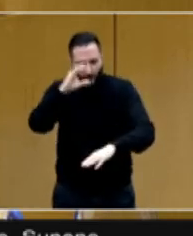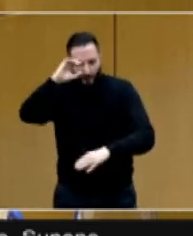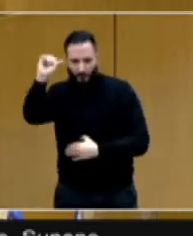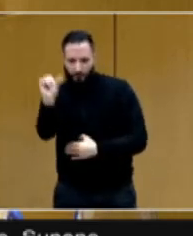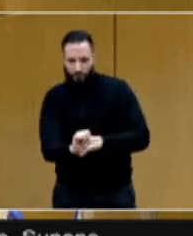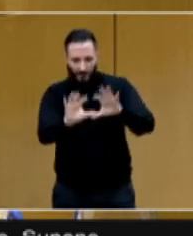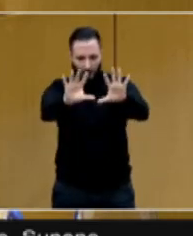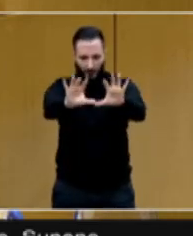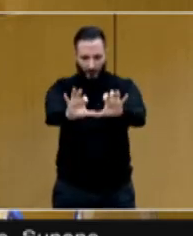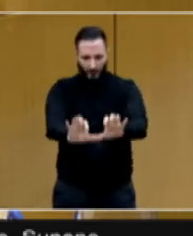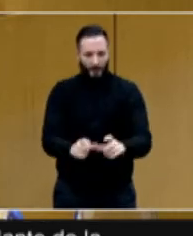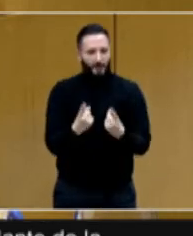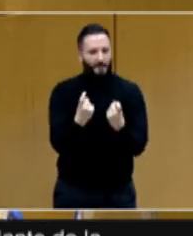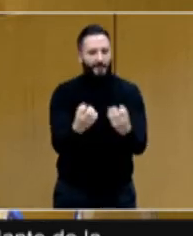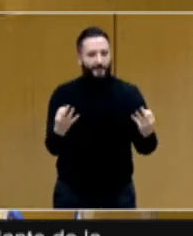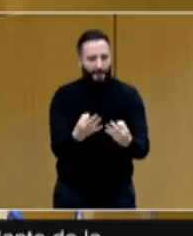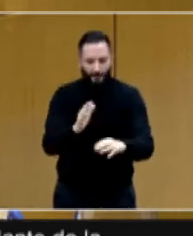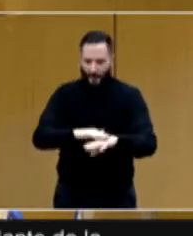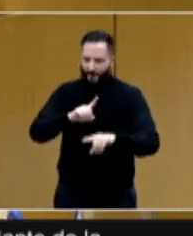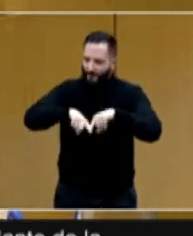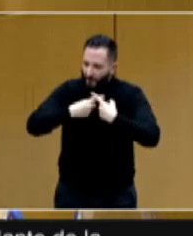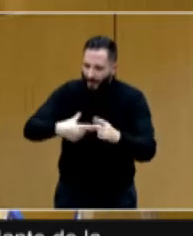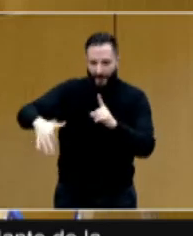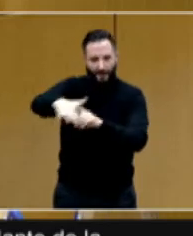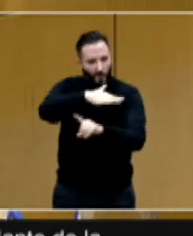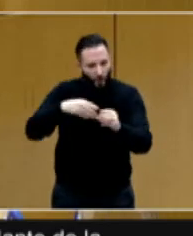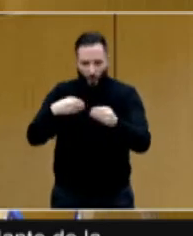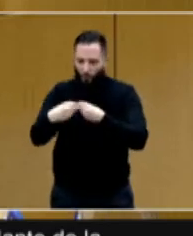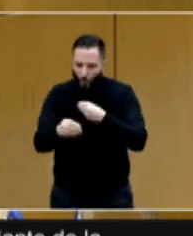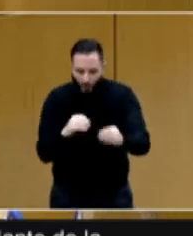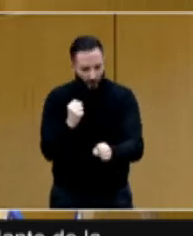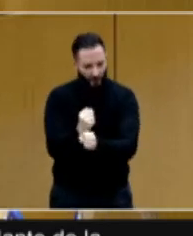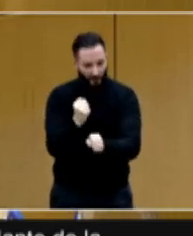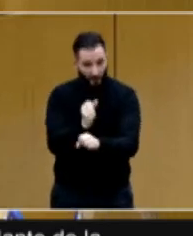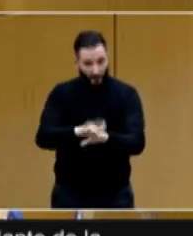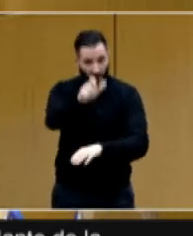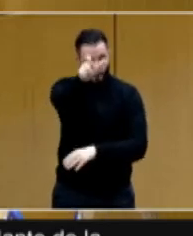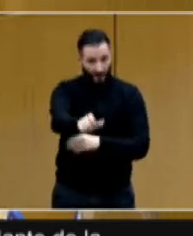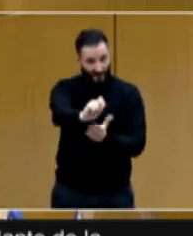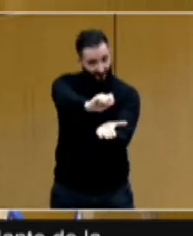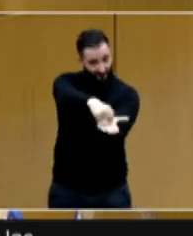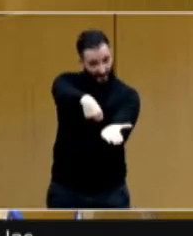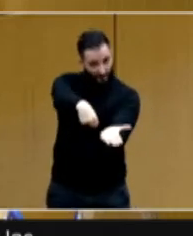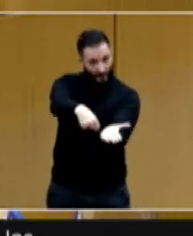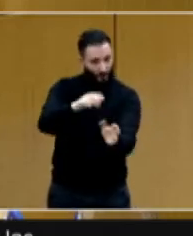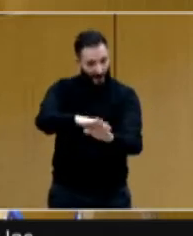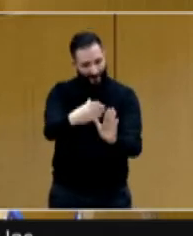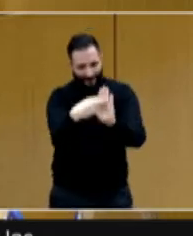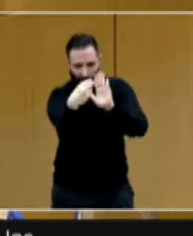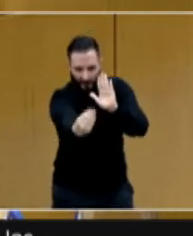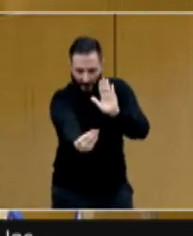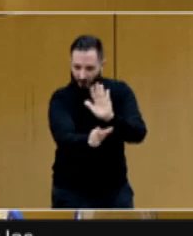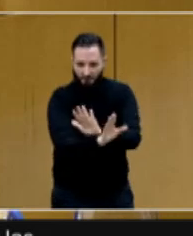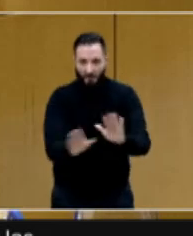medidas precisas de la familia que trabajará el entorno el documento de manera que la persona firme un documento que sea comprensible de hecho